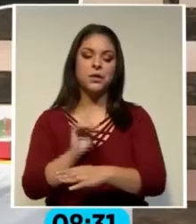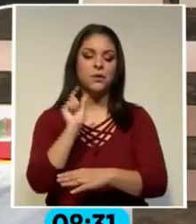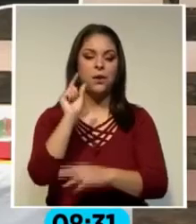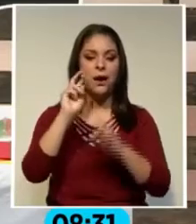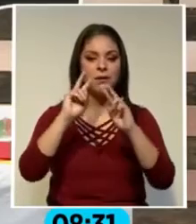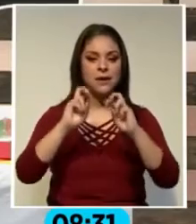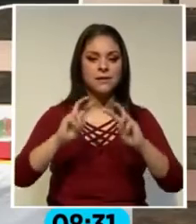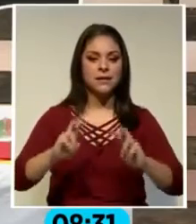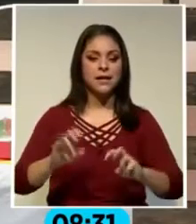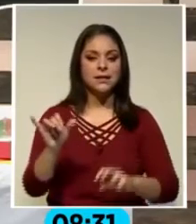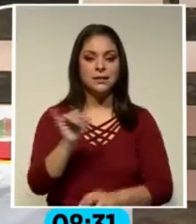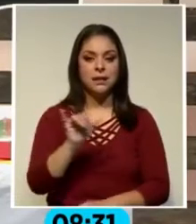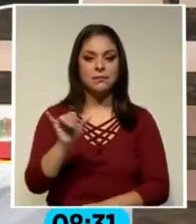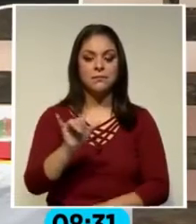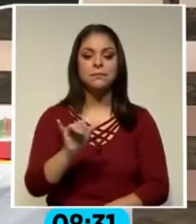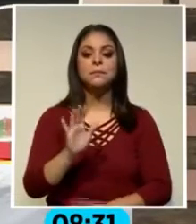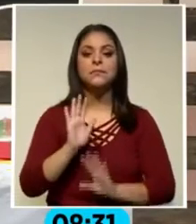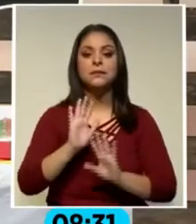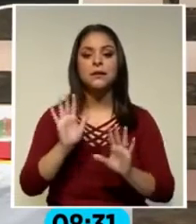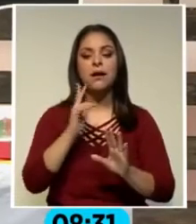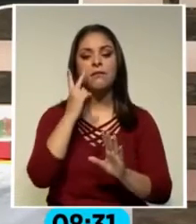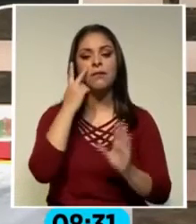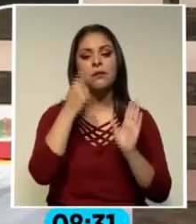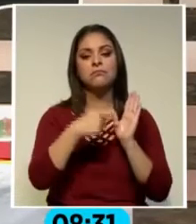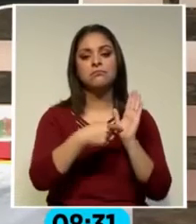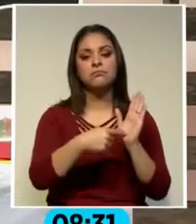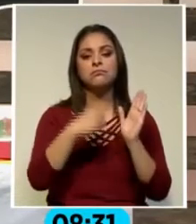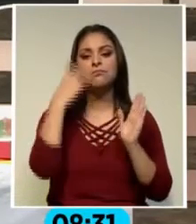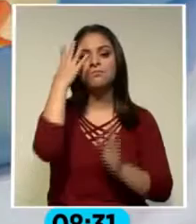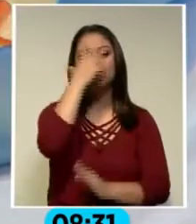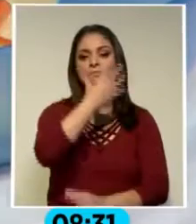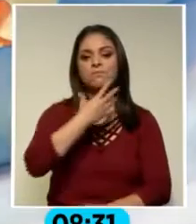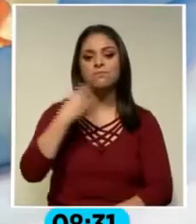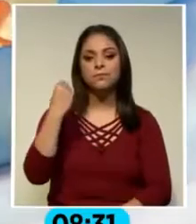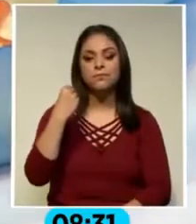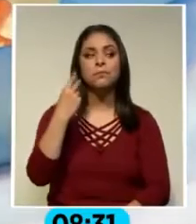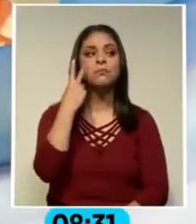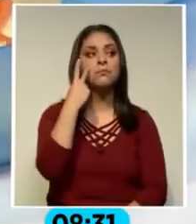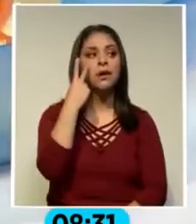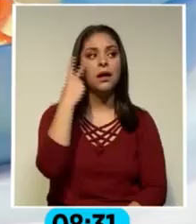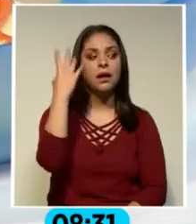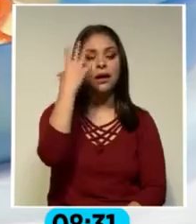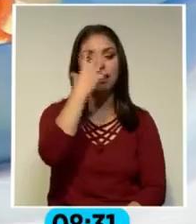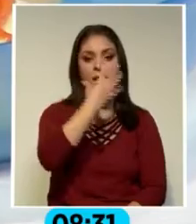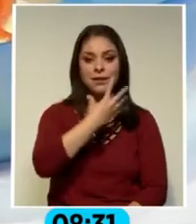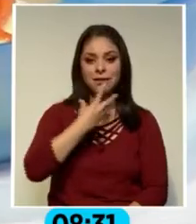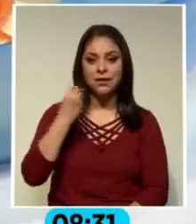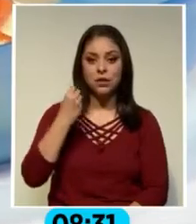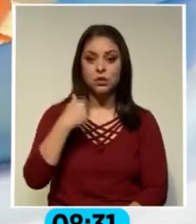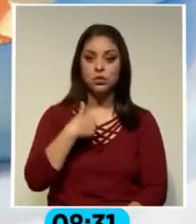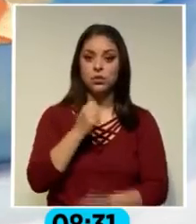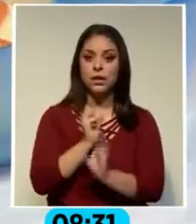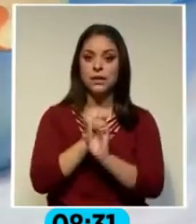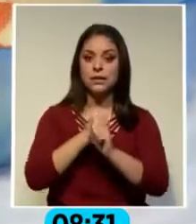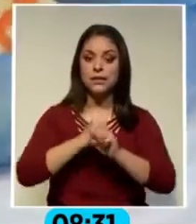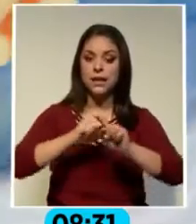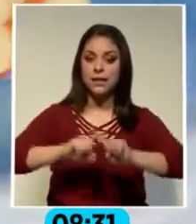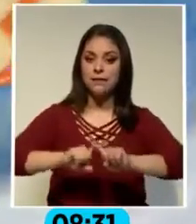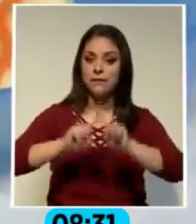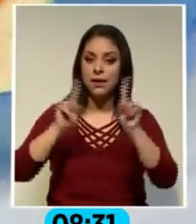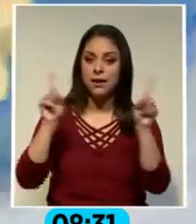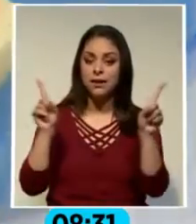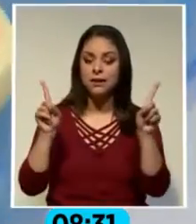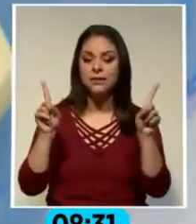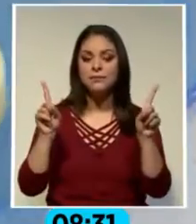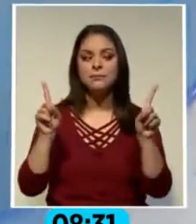Uy, ahí se me embarró. Me quedó, pero precio. Ay, niña, eso le quedó muy lindo. Esa la hice diferente. Vamos a, voy a hacerla